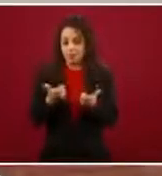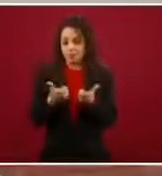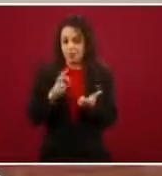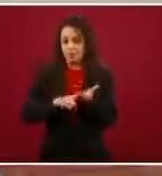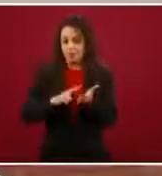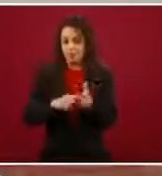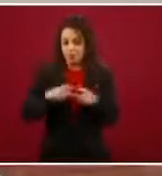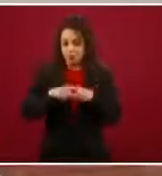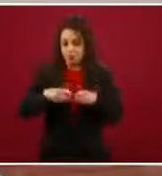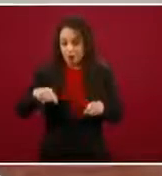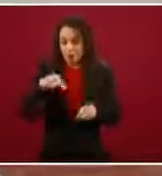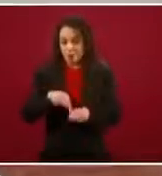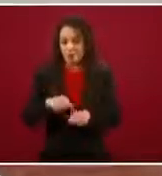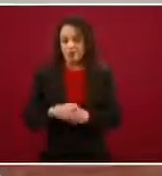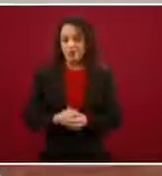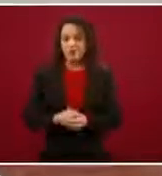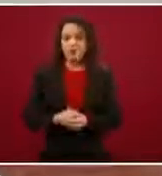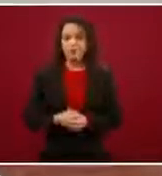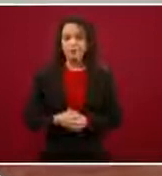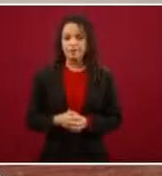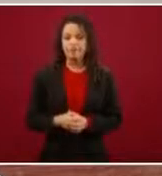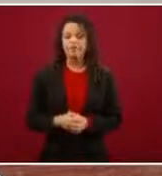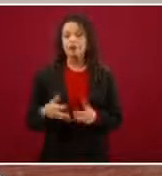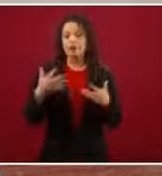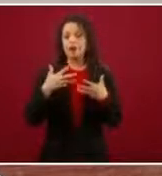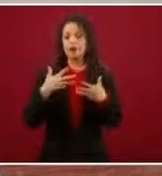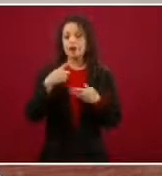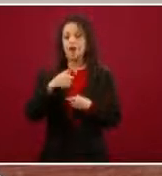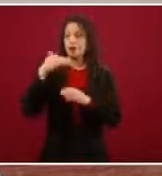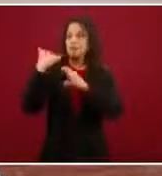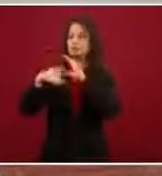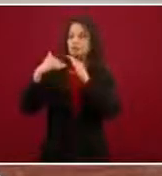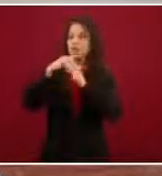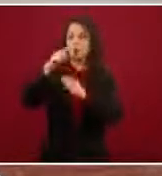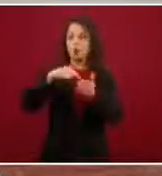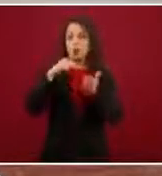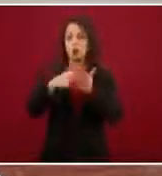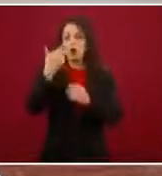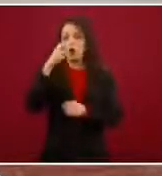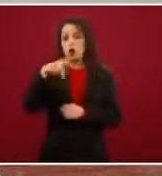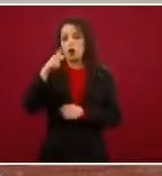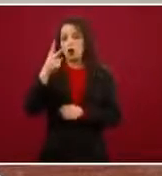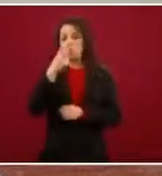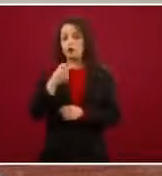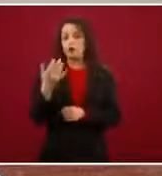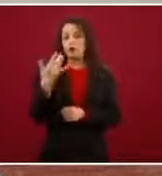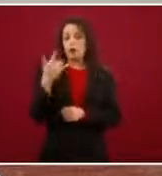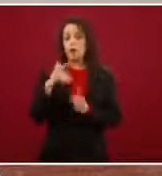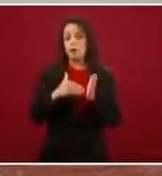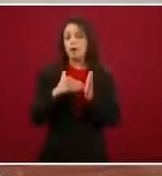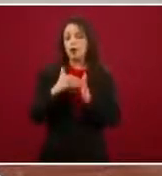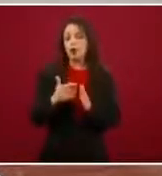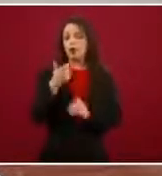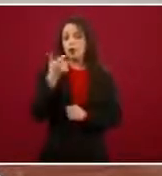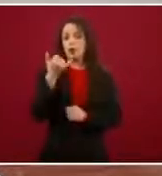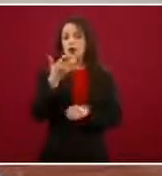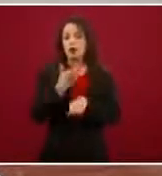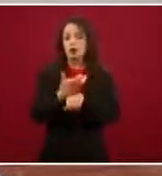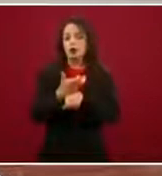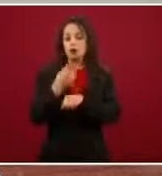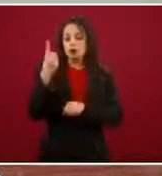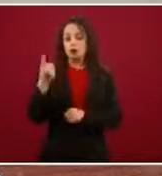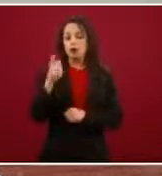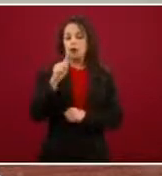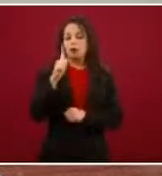diversos bienes. Nuevamente encontramos transferencias a Hong Kong por 253 millones de pesos y a los Estados Unidos por 73